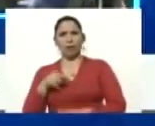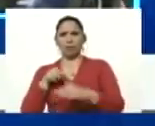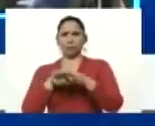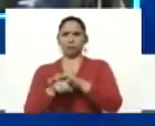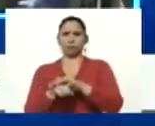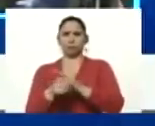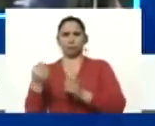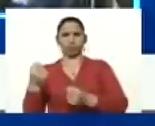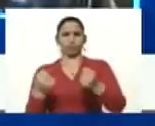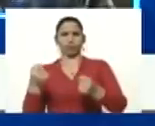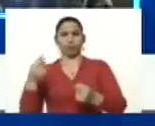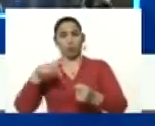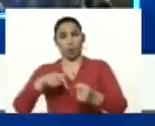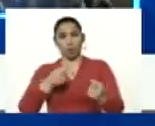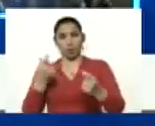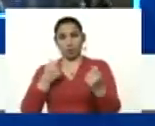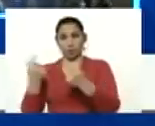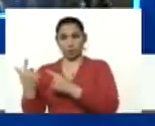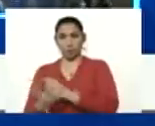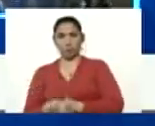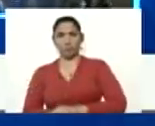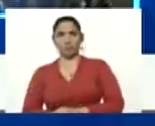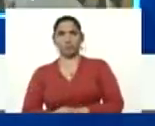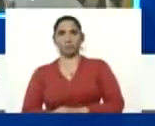Hoy distribuimos